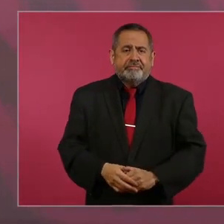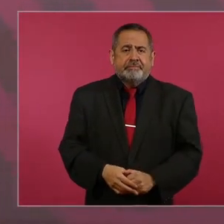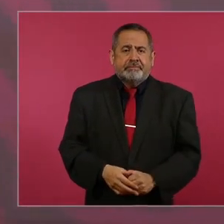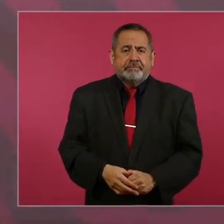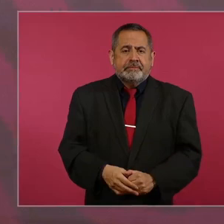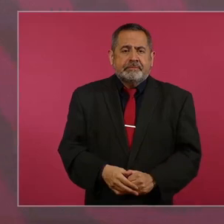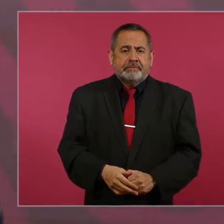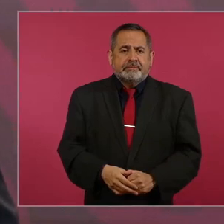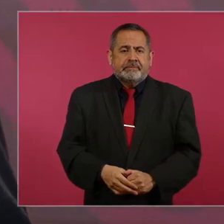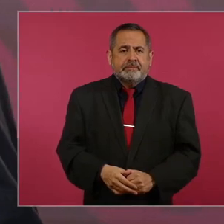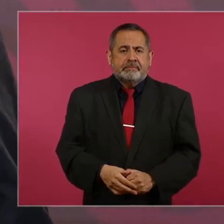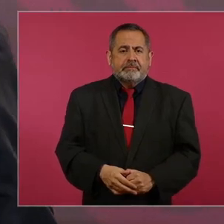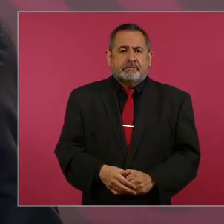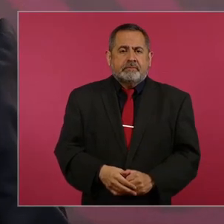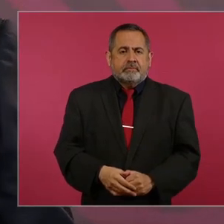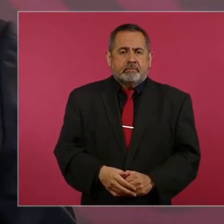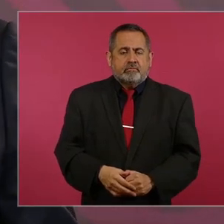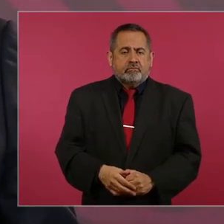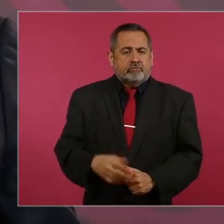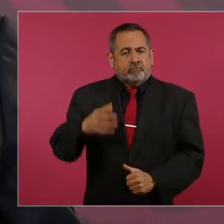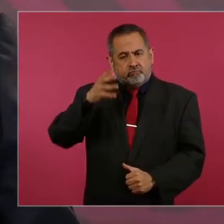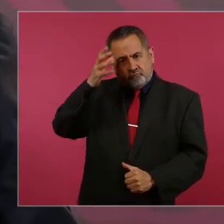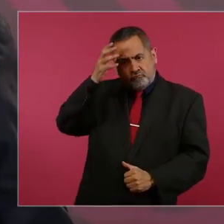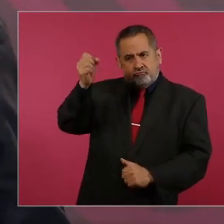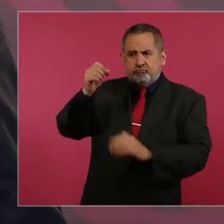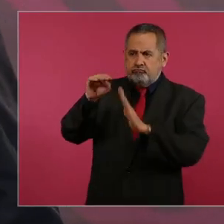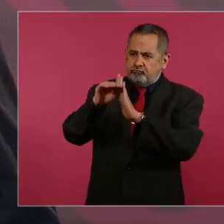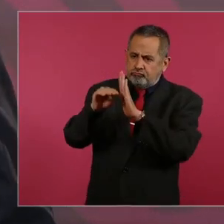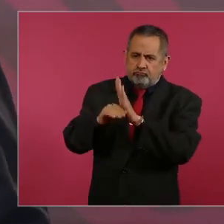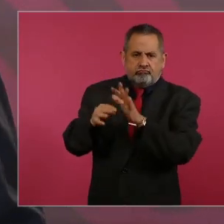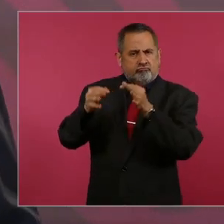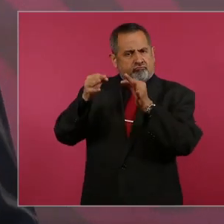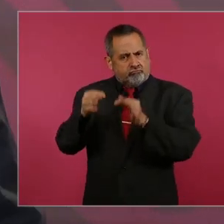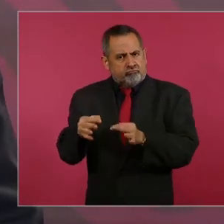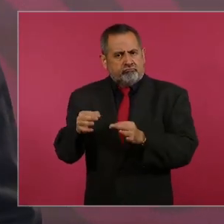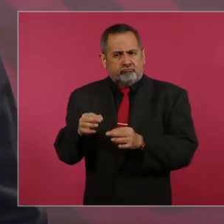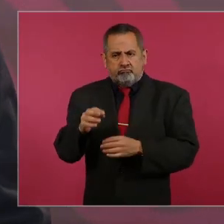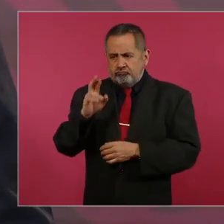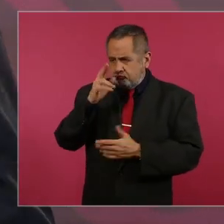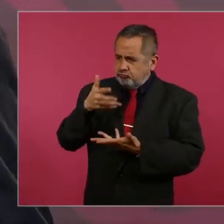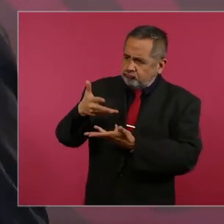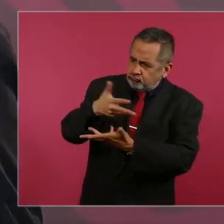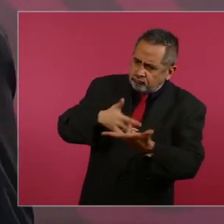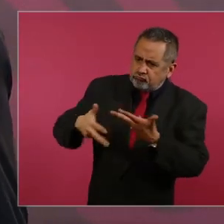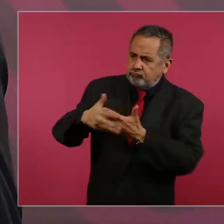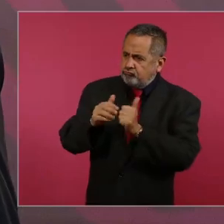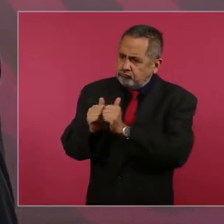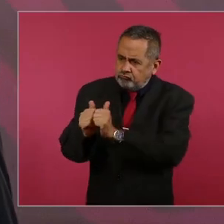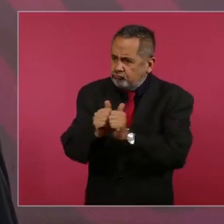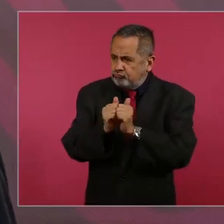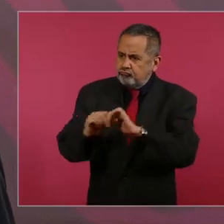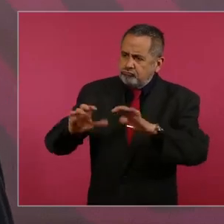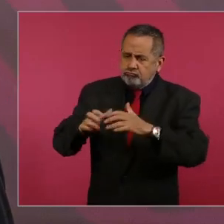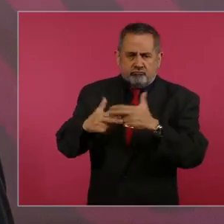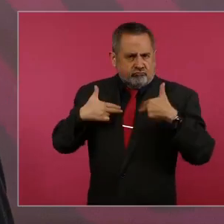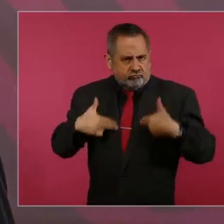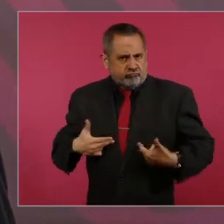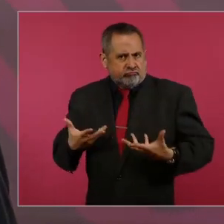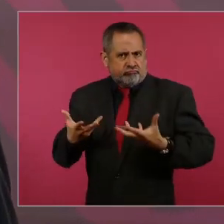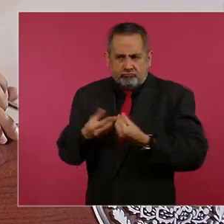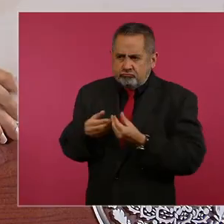de preceptos, de normas de la convivencia humana,